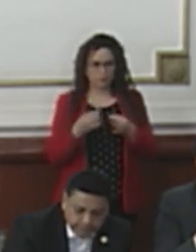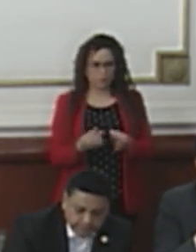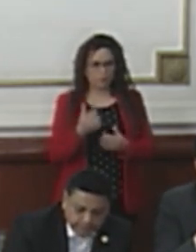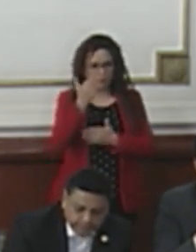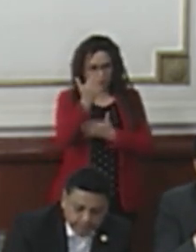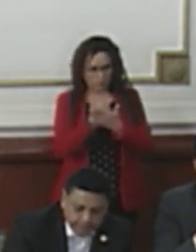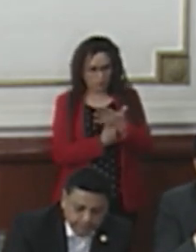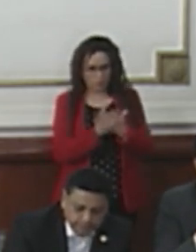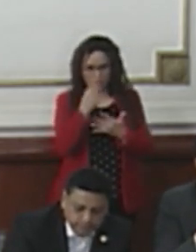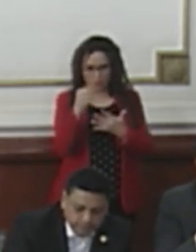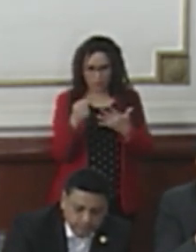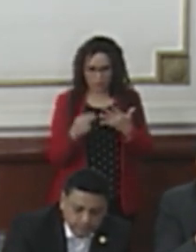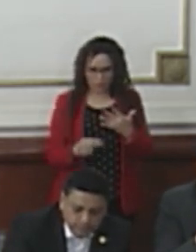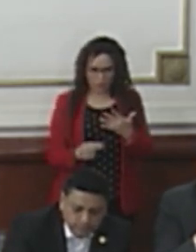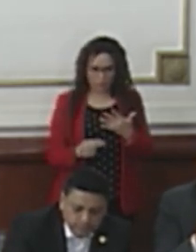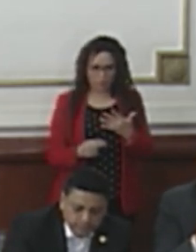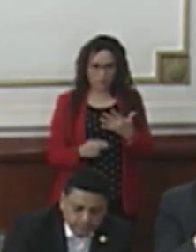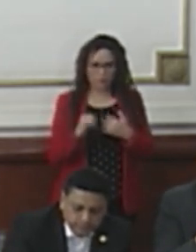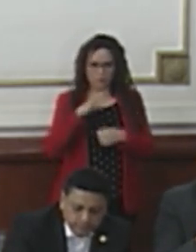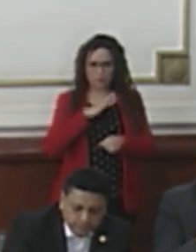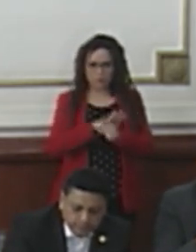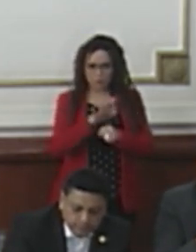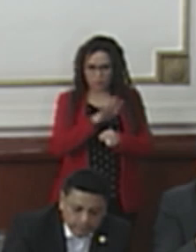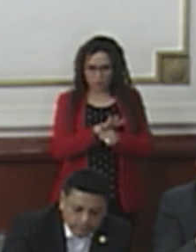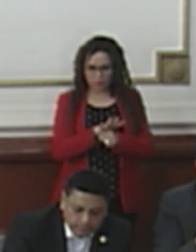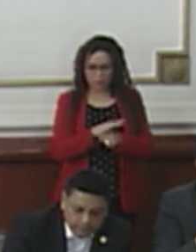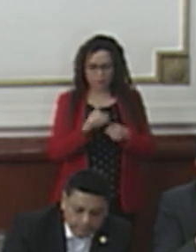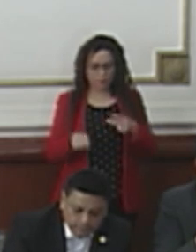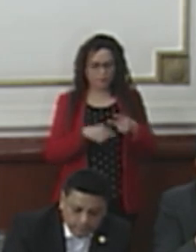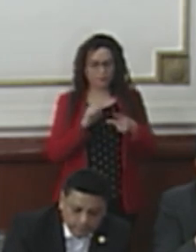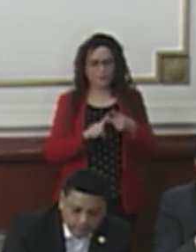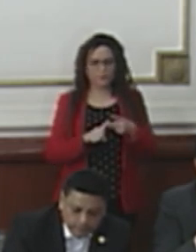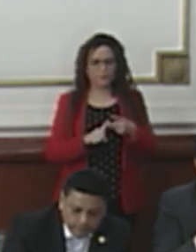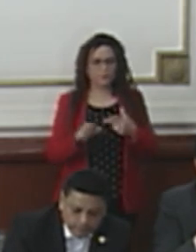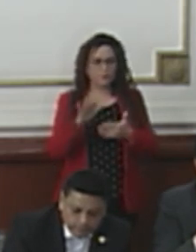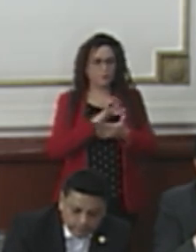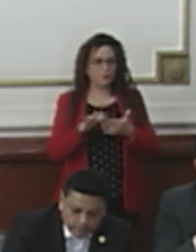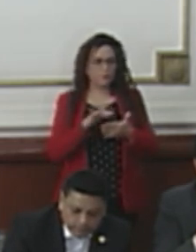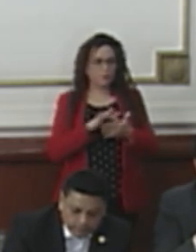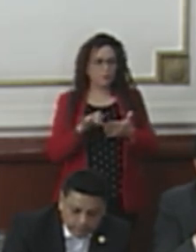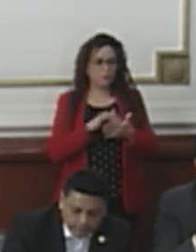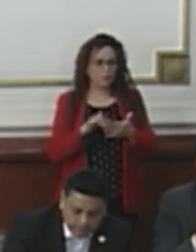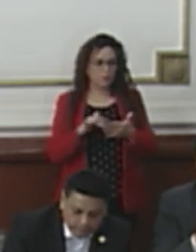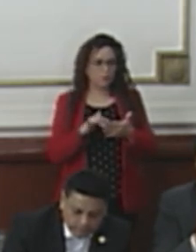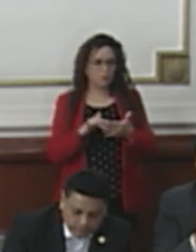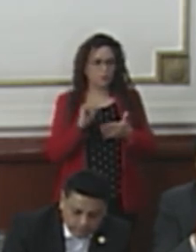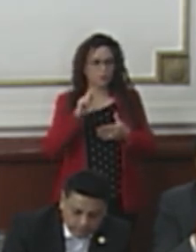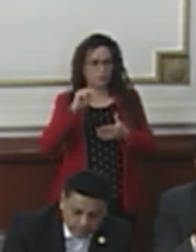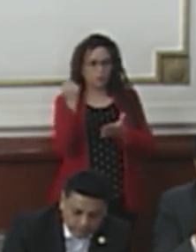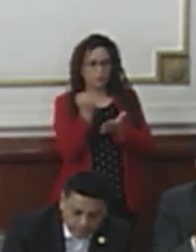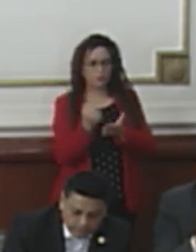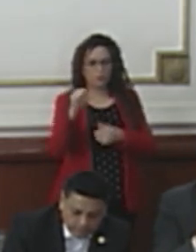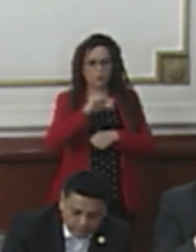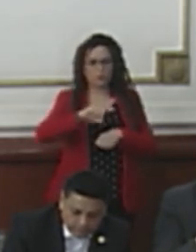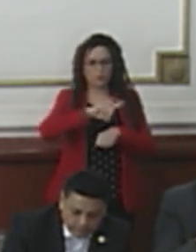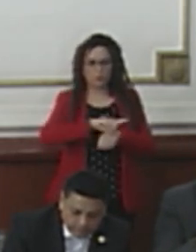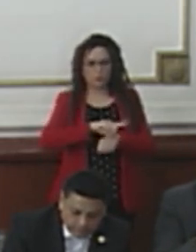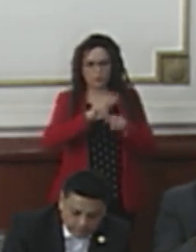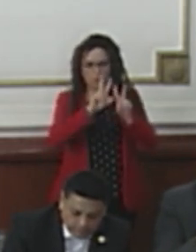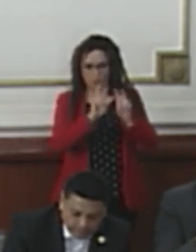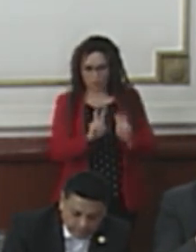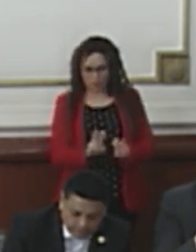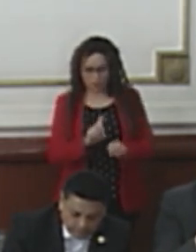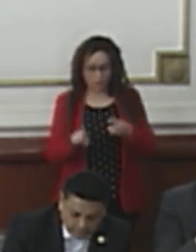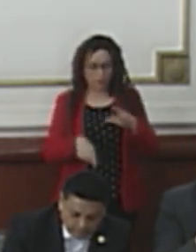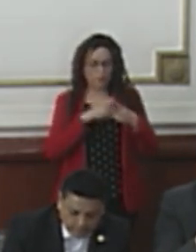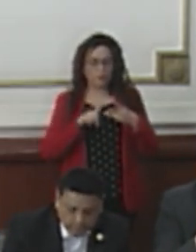asistencia y verificación de quórum. Punto 2. Lectura y, en su caso, aprobación del orden del día.